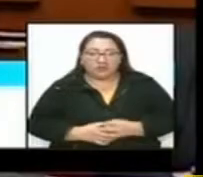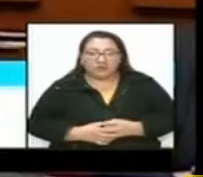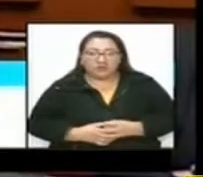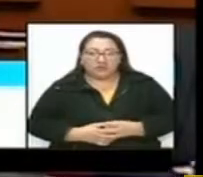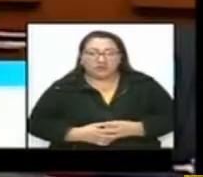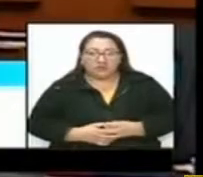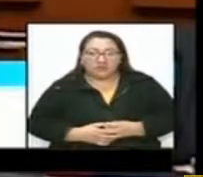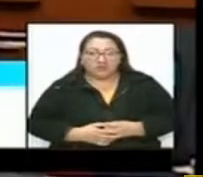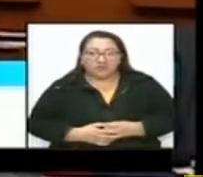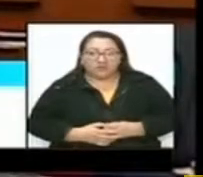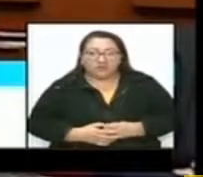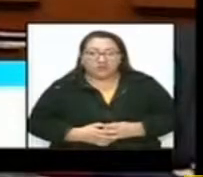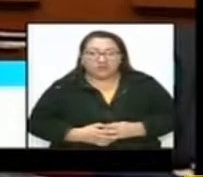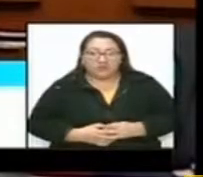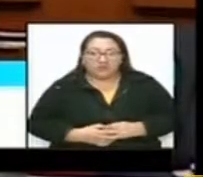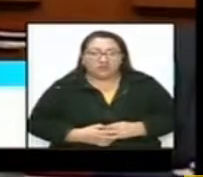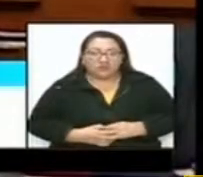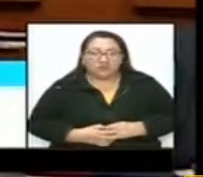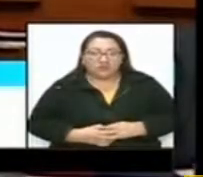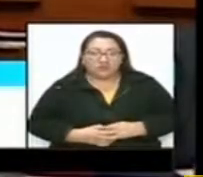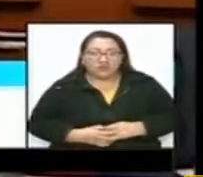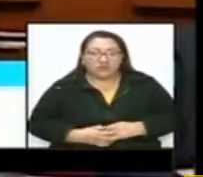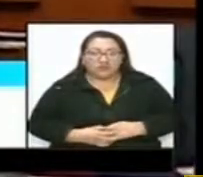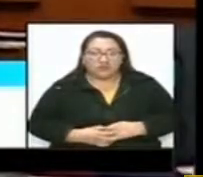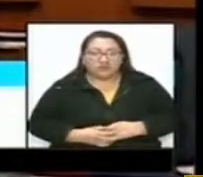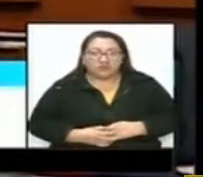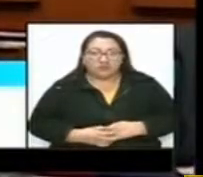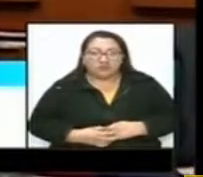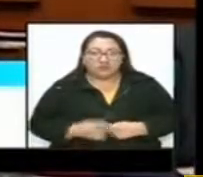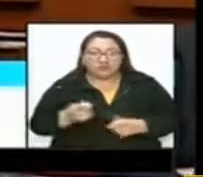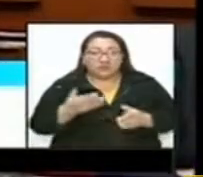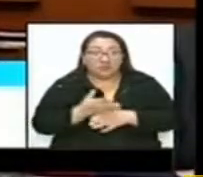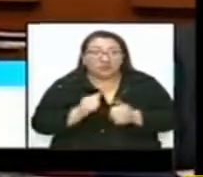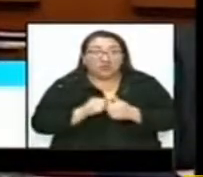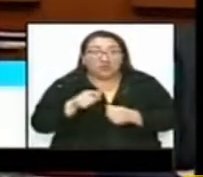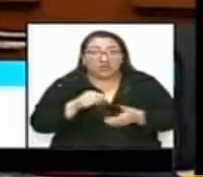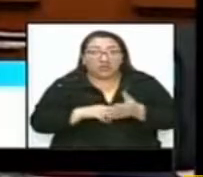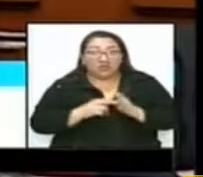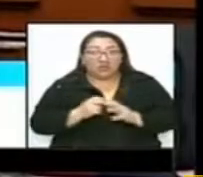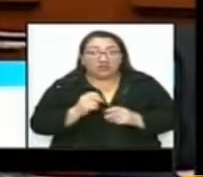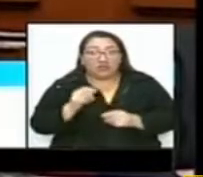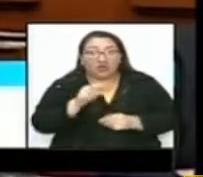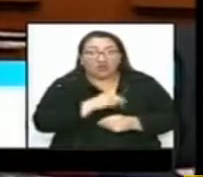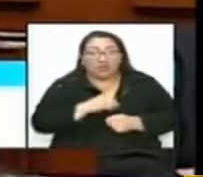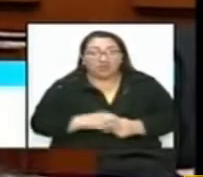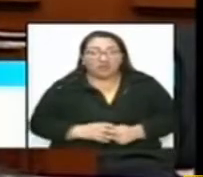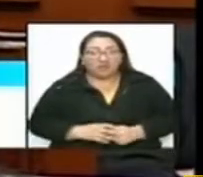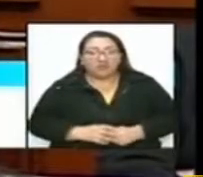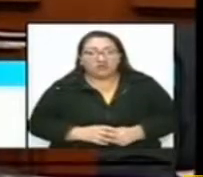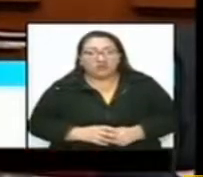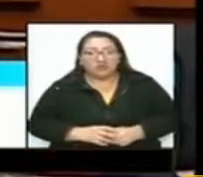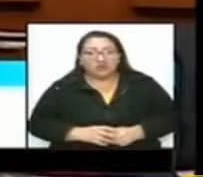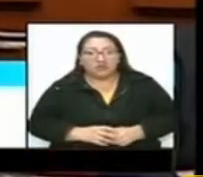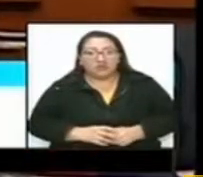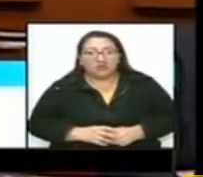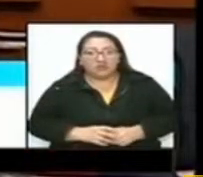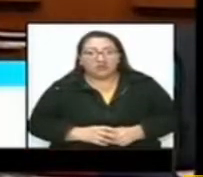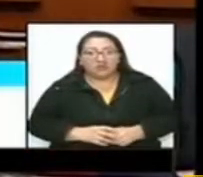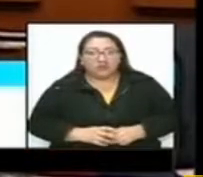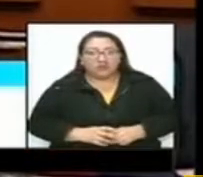claro eso impide que con la presencia de ellos podamos decirles a los miembros de este gabinete